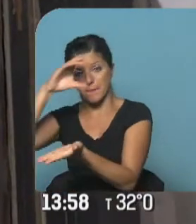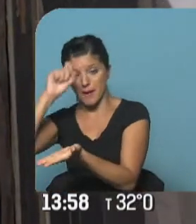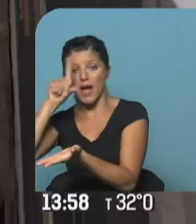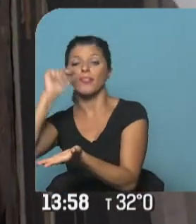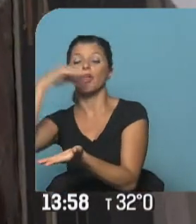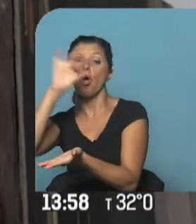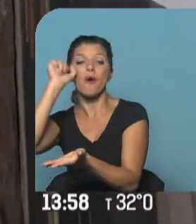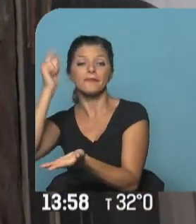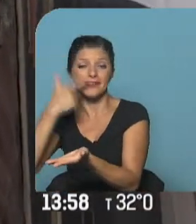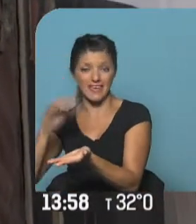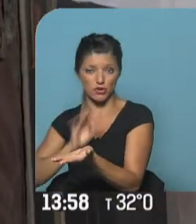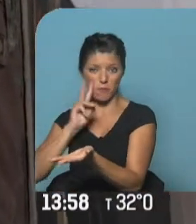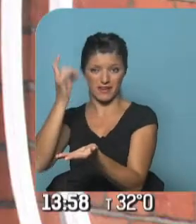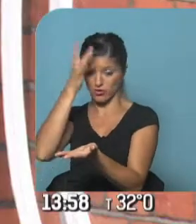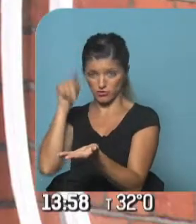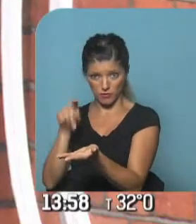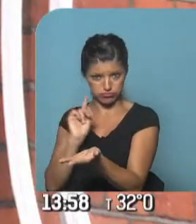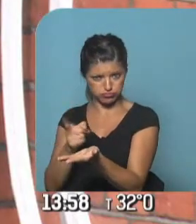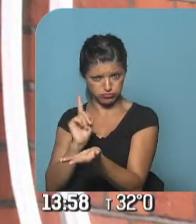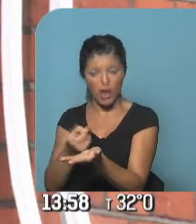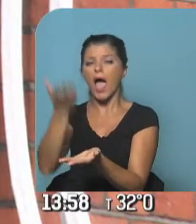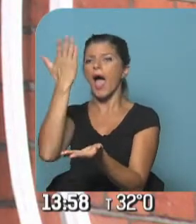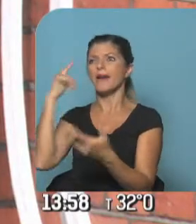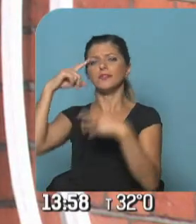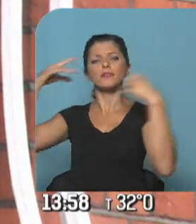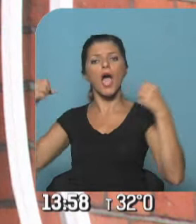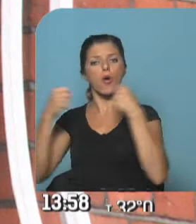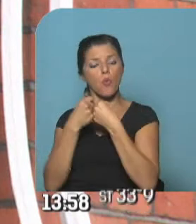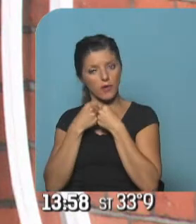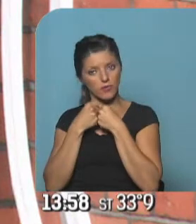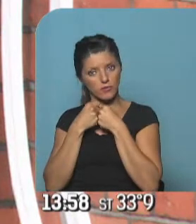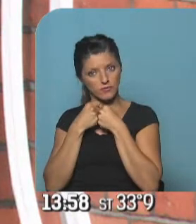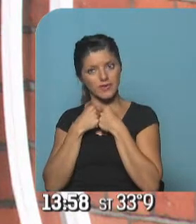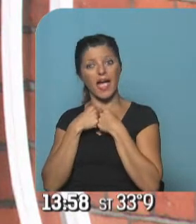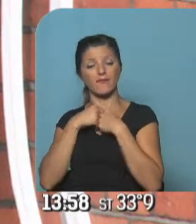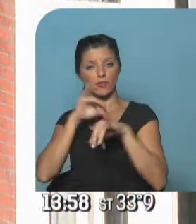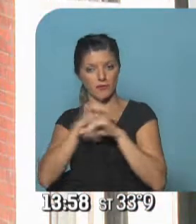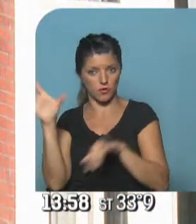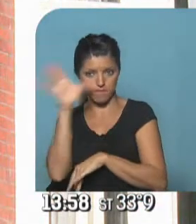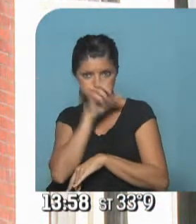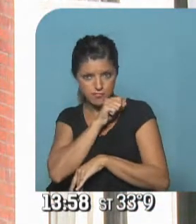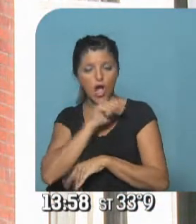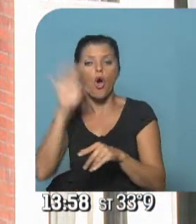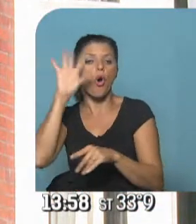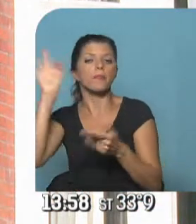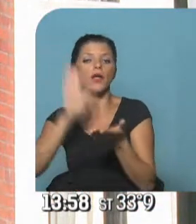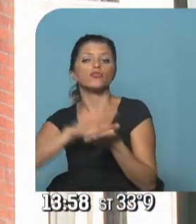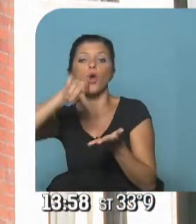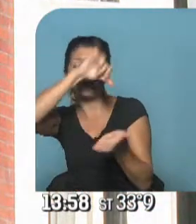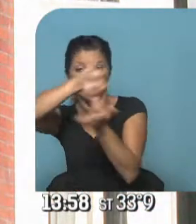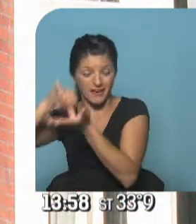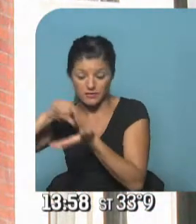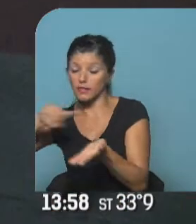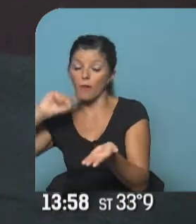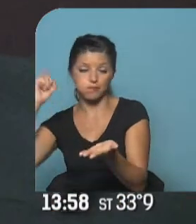desde 2012 por violar un acuerdo por el que se había comprometido a no emitir ningún tipo de opinión de otros países. La medida